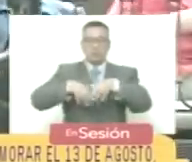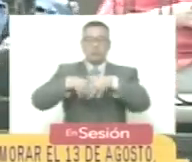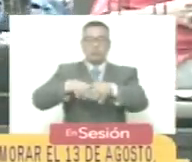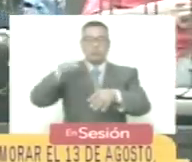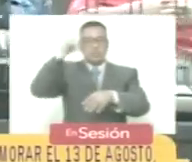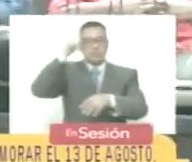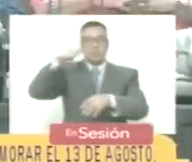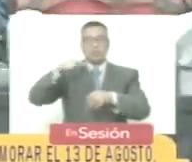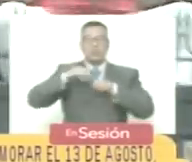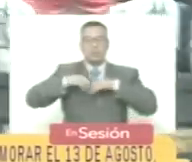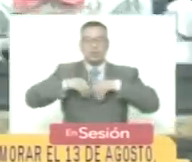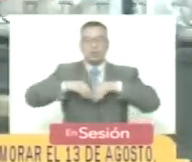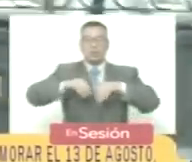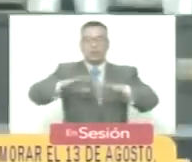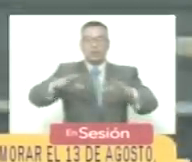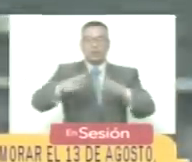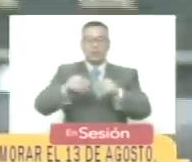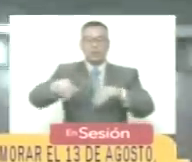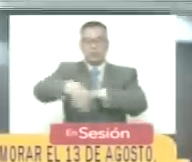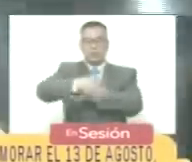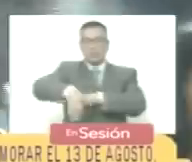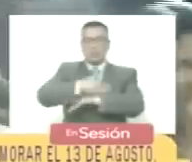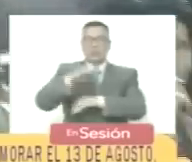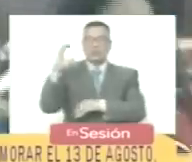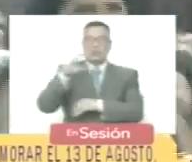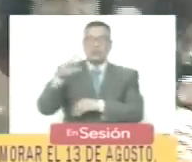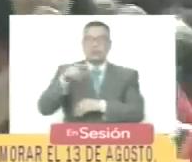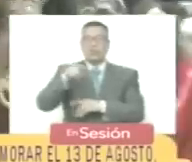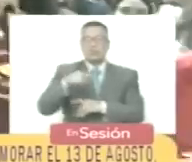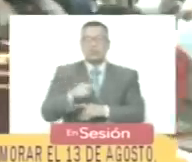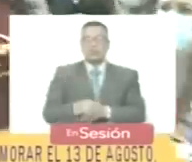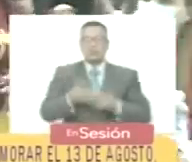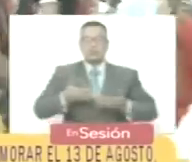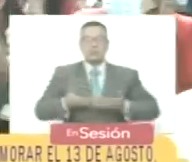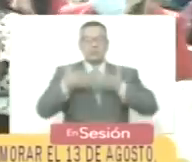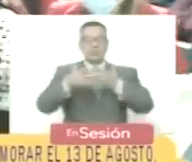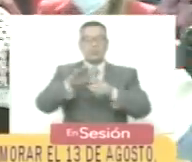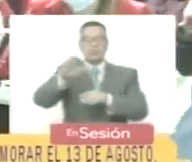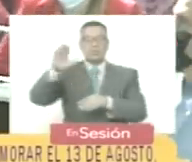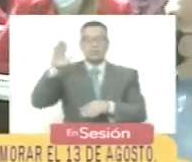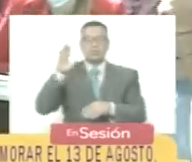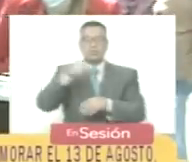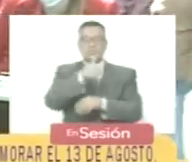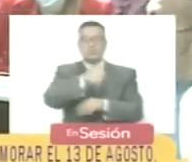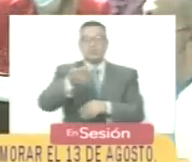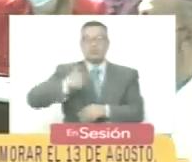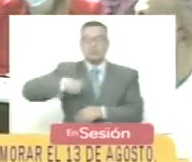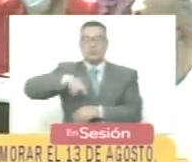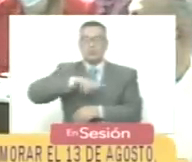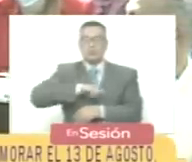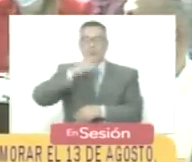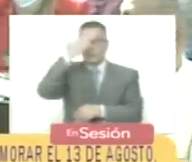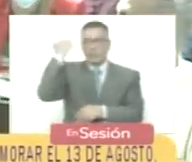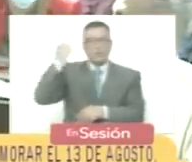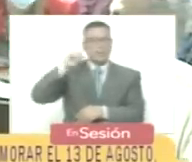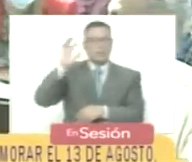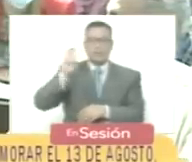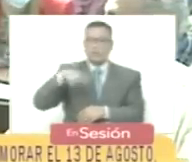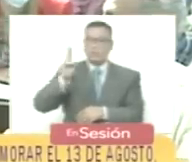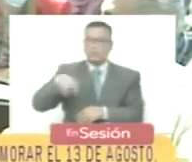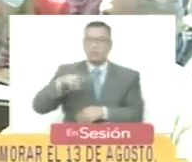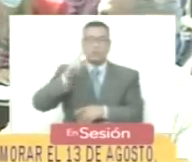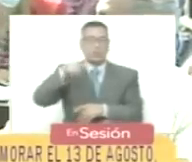hoy a lo largo y ancho de las avenidas de Caracas. Es esa la entrega y el compromiso de cada nosotros. No olvidemos nunca